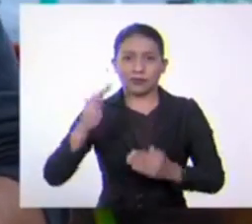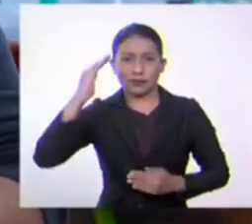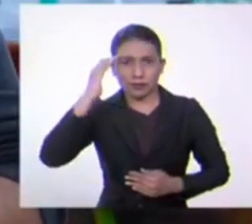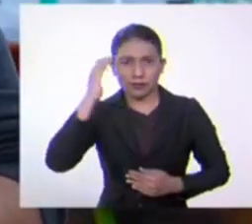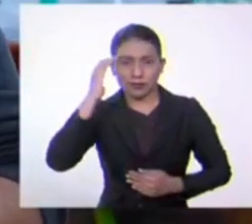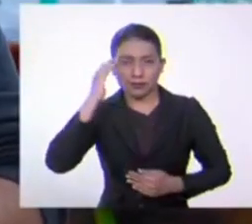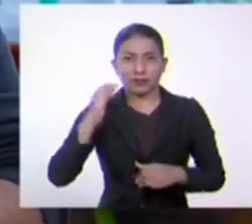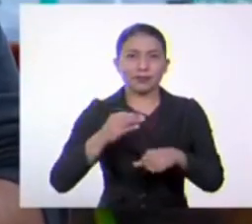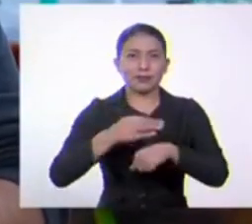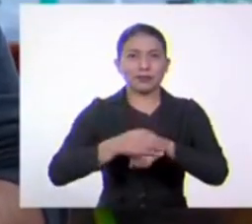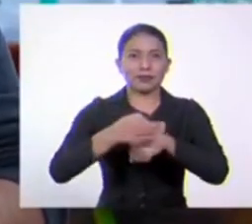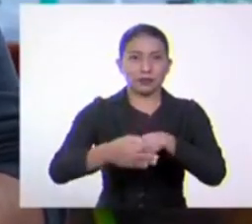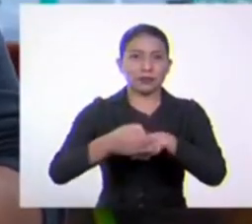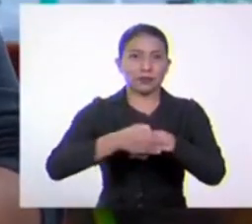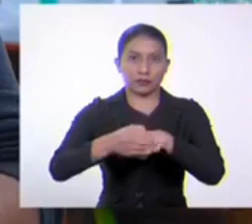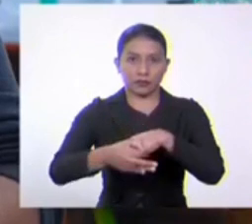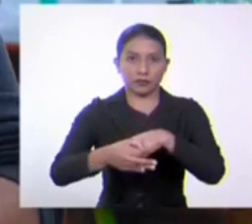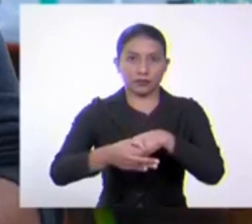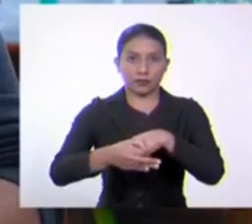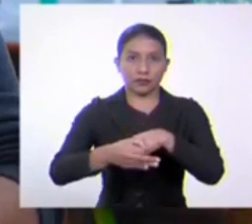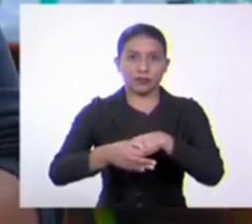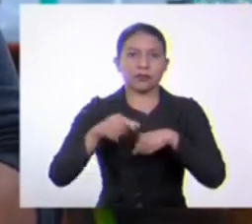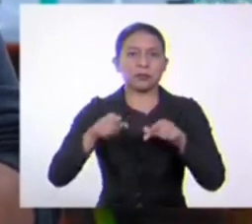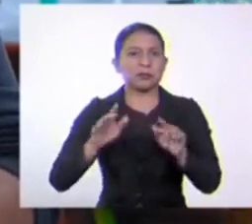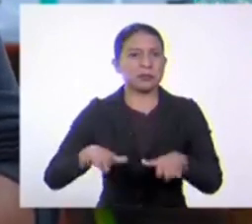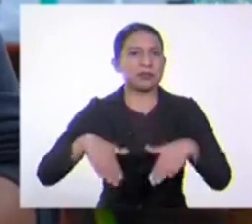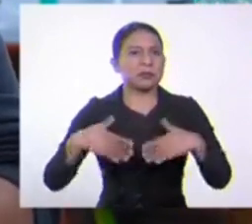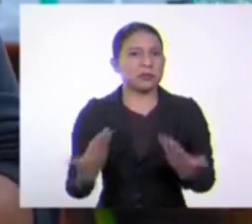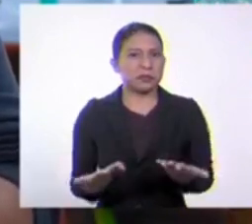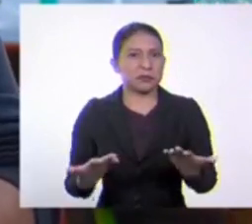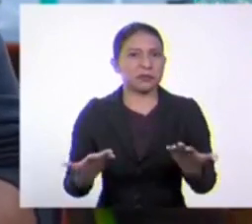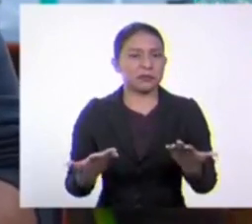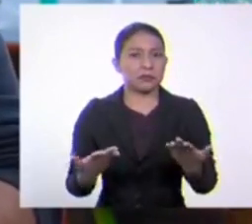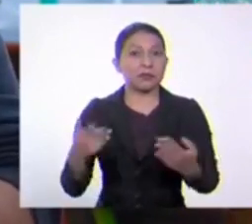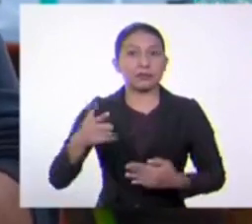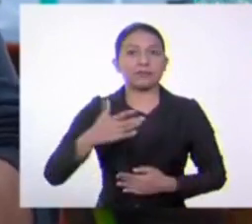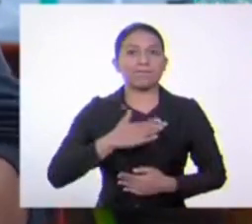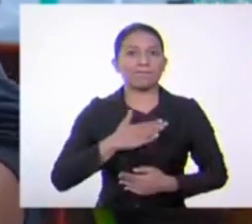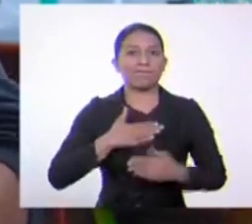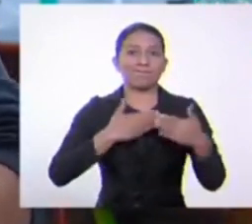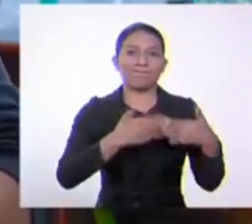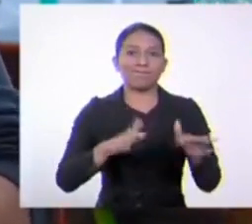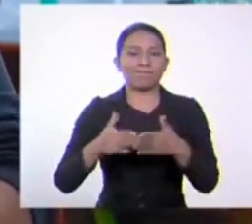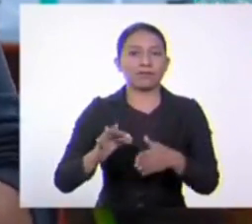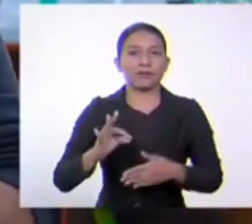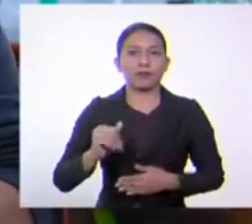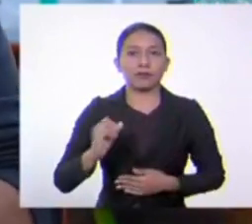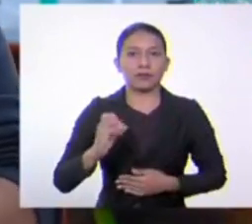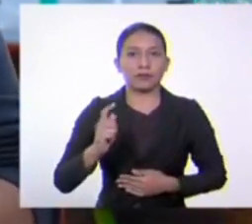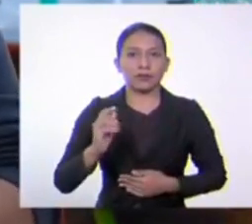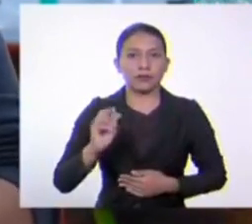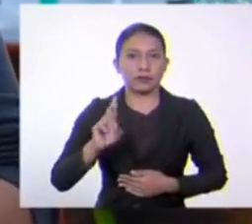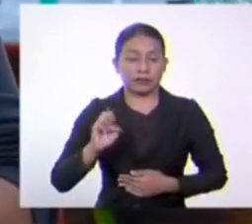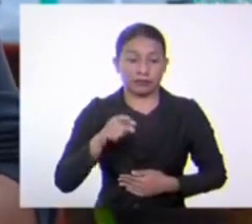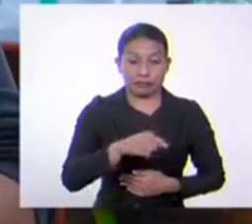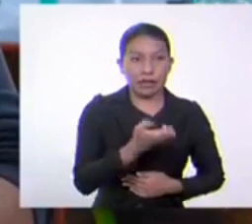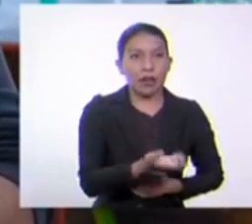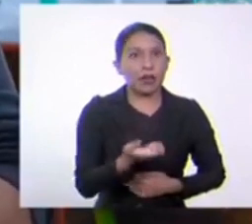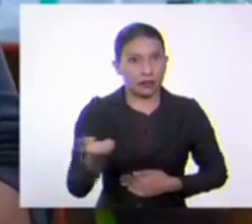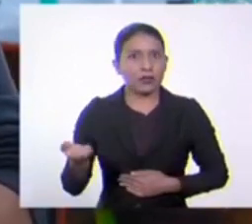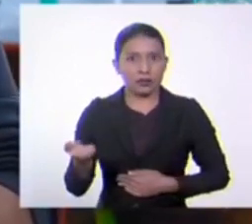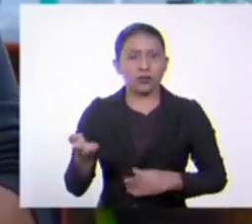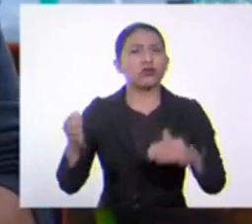las células están determinadas por estos factores o por estos elementos y también